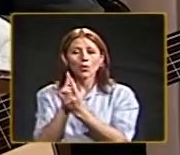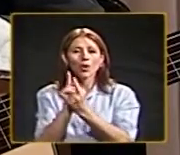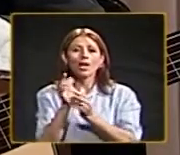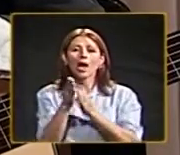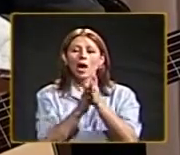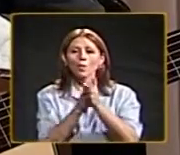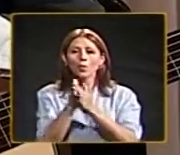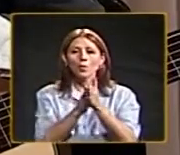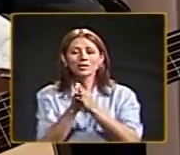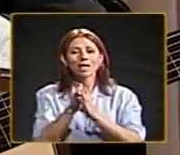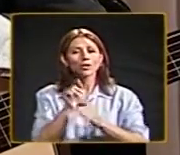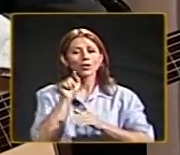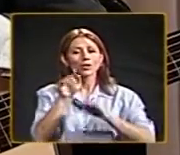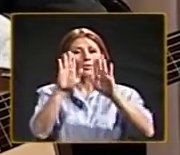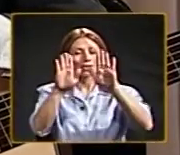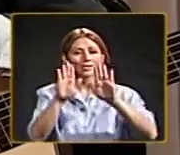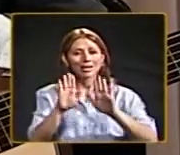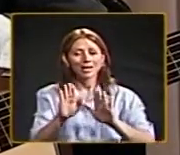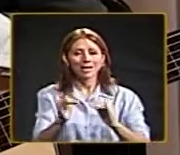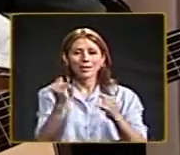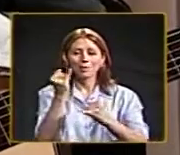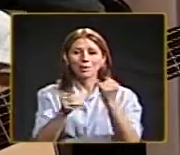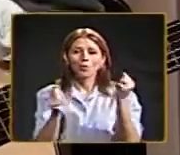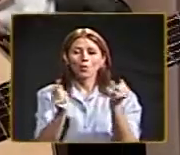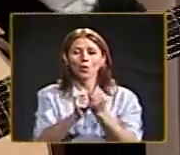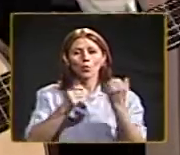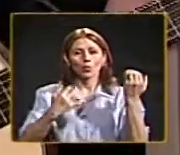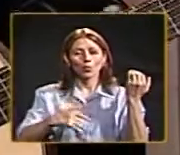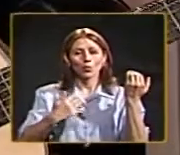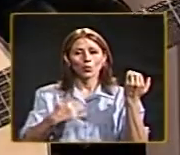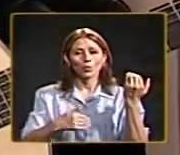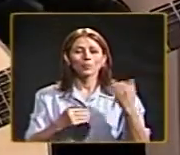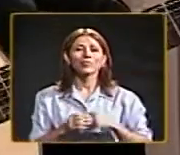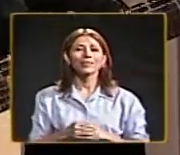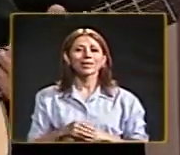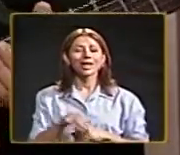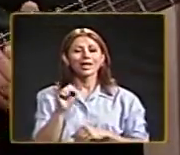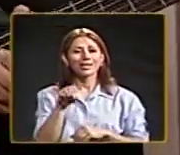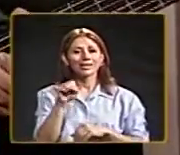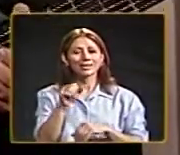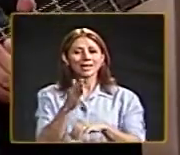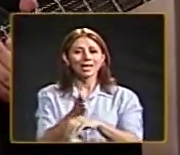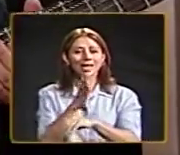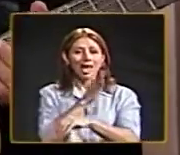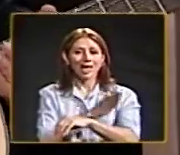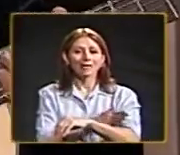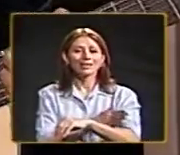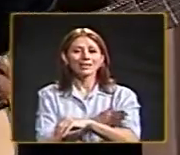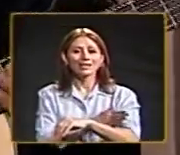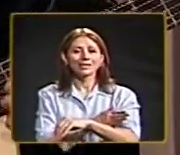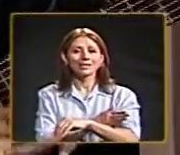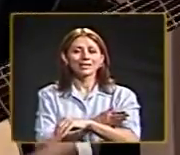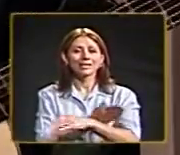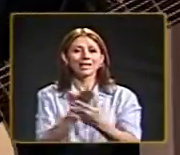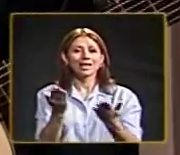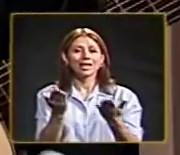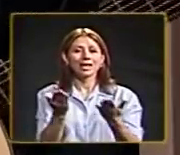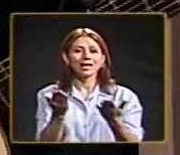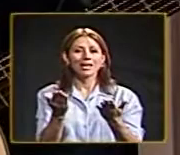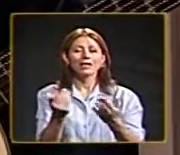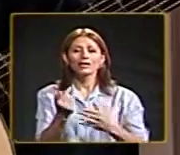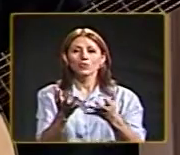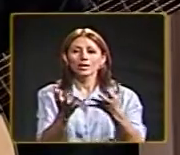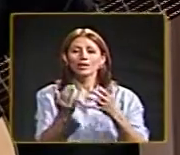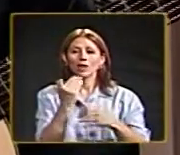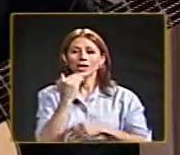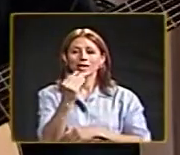más de tu maestría, cerrémoslo por favor con una presentación de claro, tu guitarra. Claro, no, y antes de tocar una piecita,